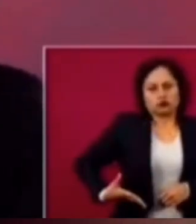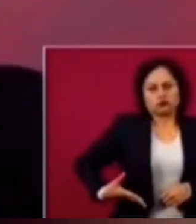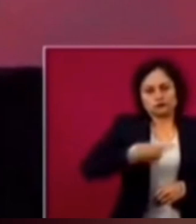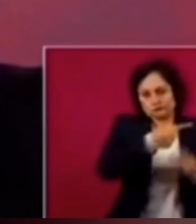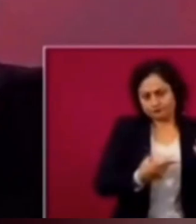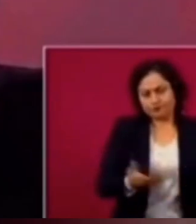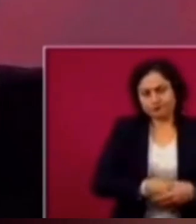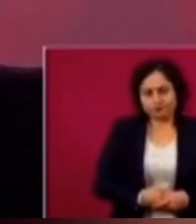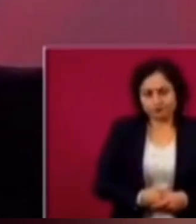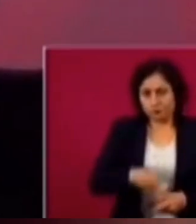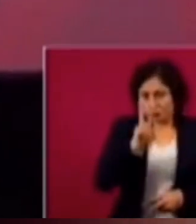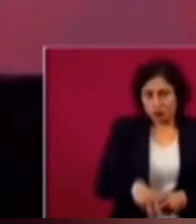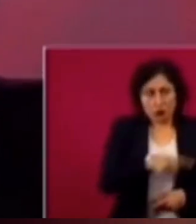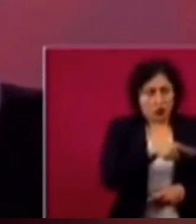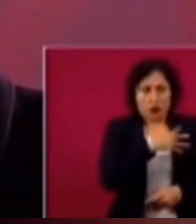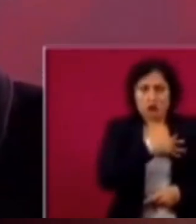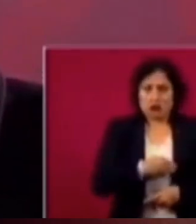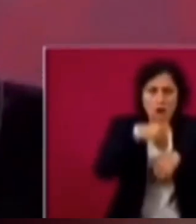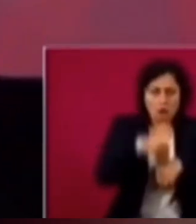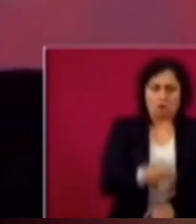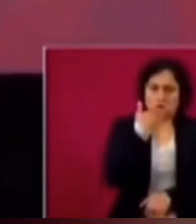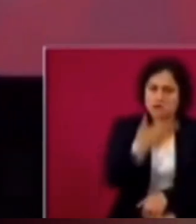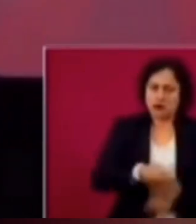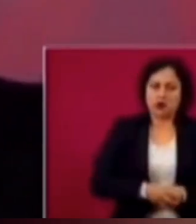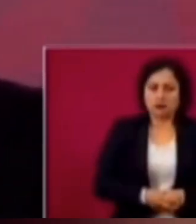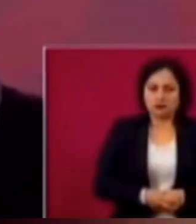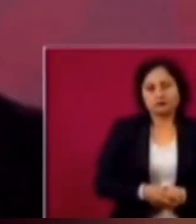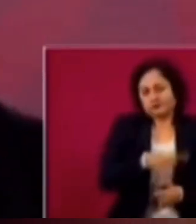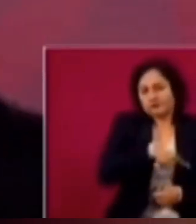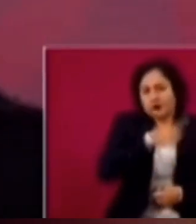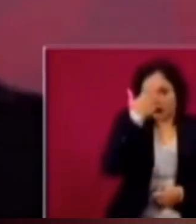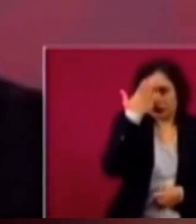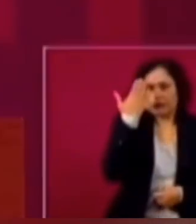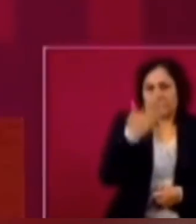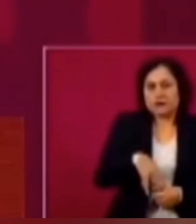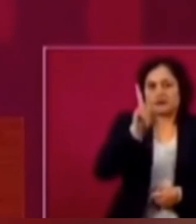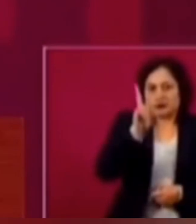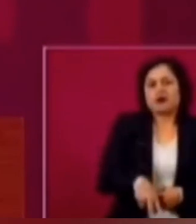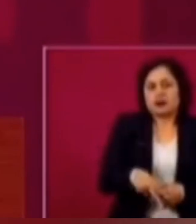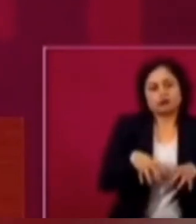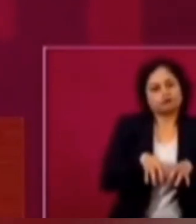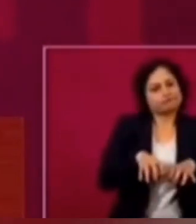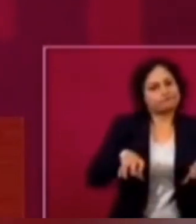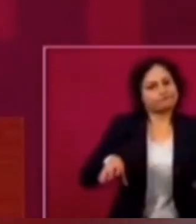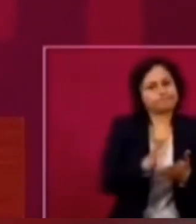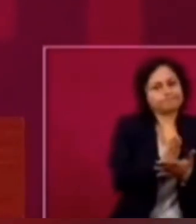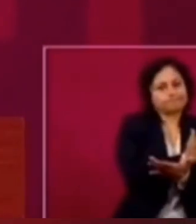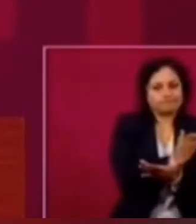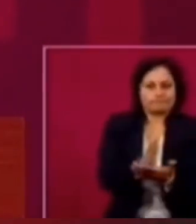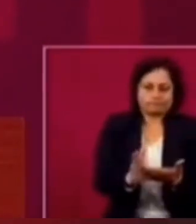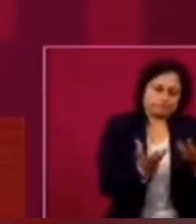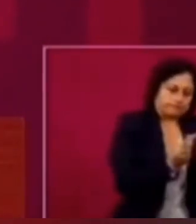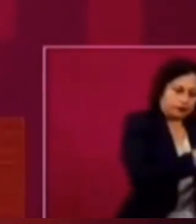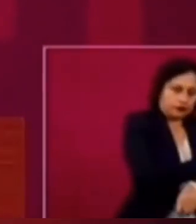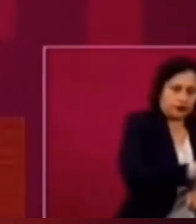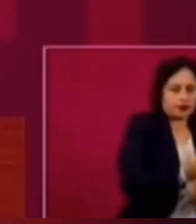y se han portado bien, aunque saben de que una cosa es lo familiar y otra cosa es